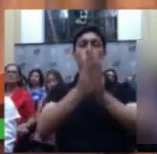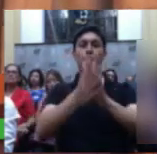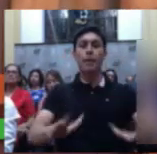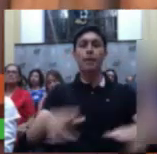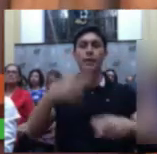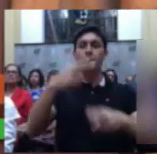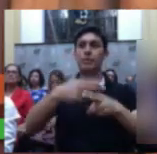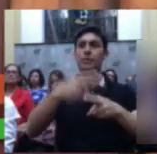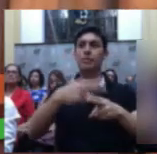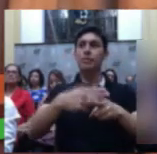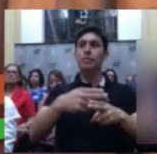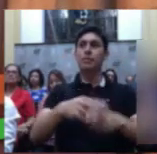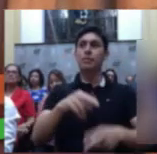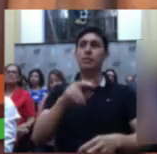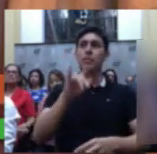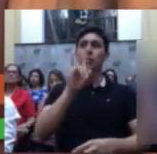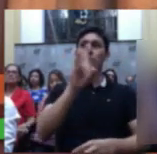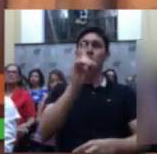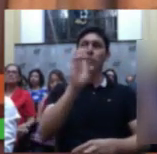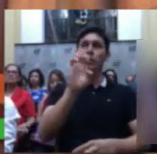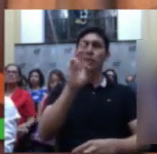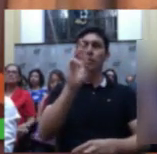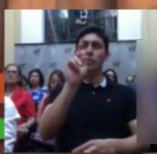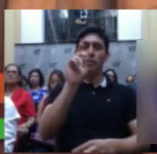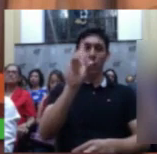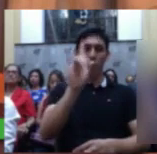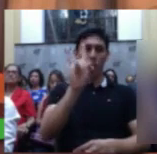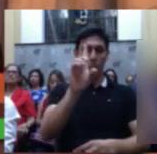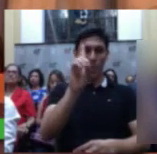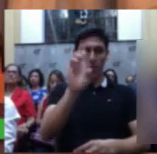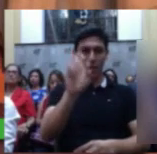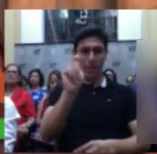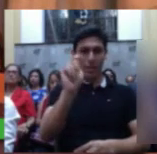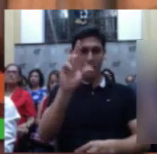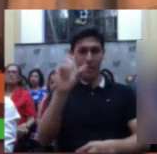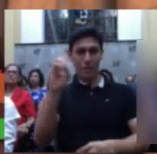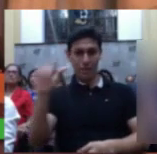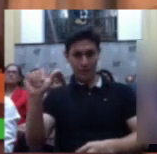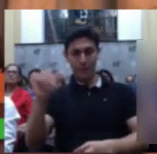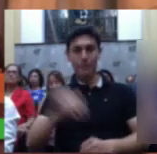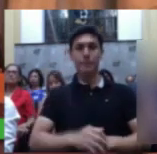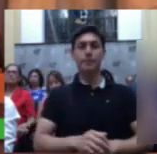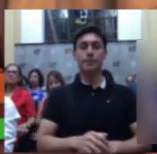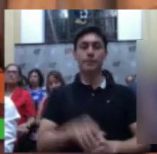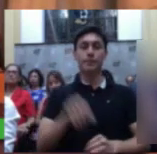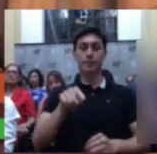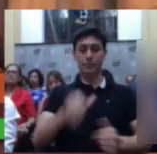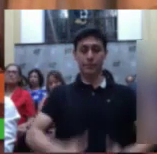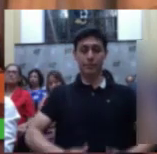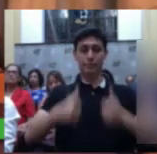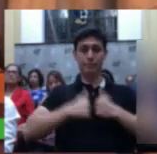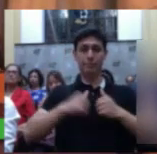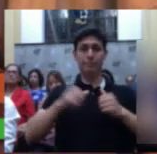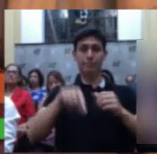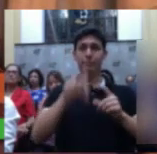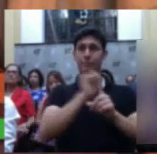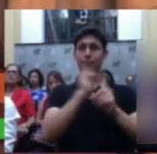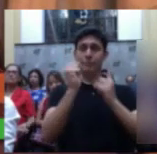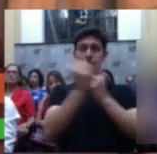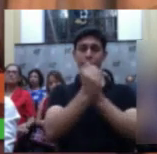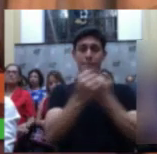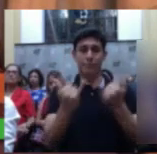llamada no letrada. Mucho hay por hacer y la judicialización que vive la sociedad en estos